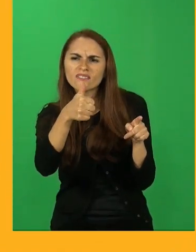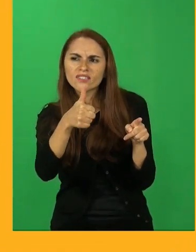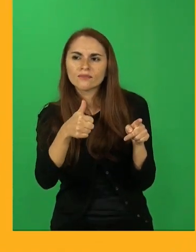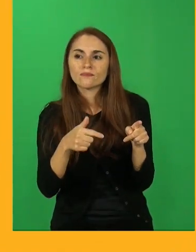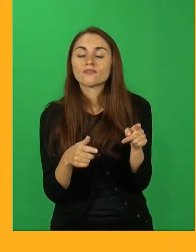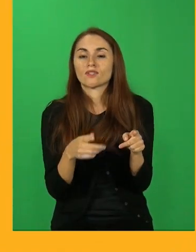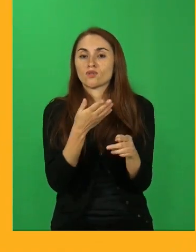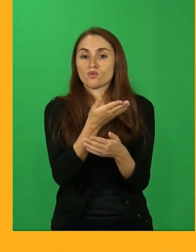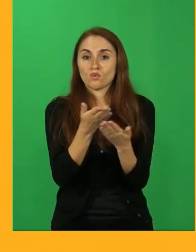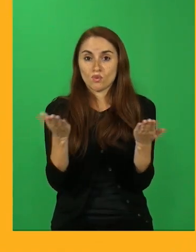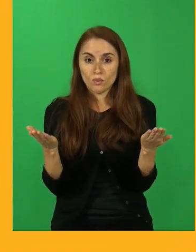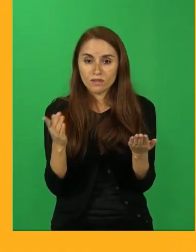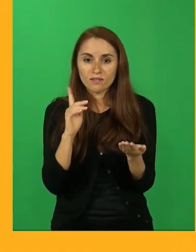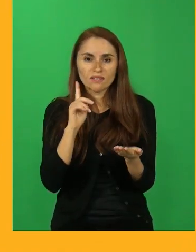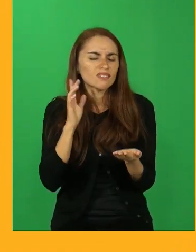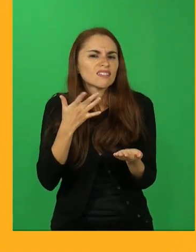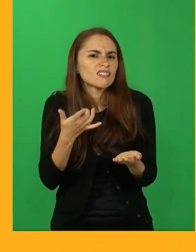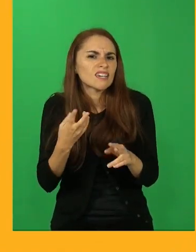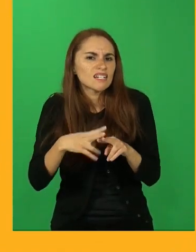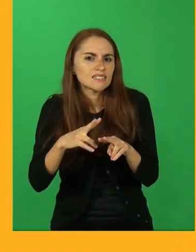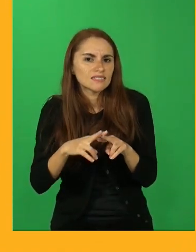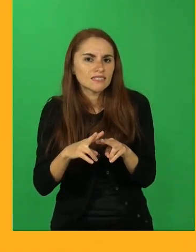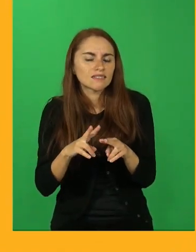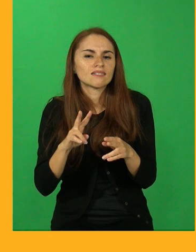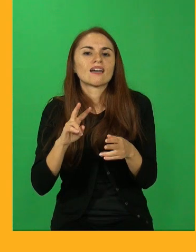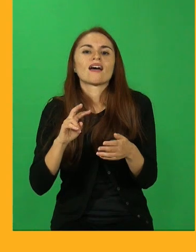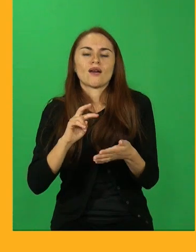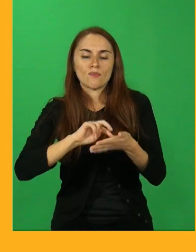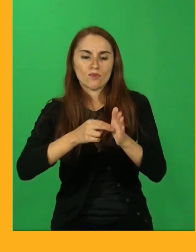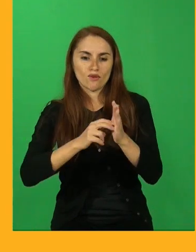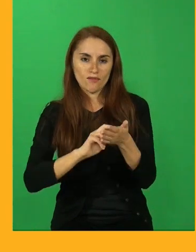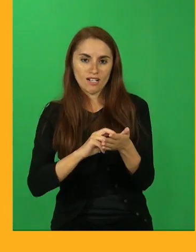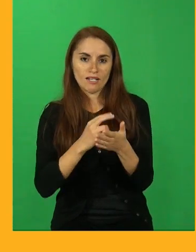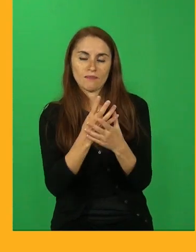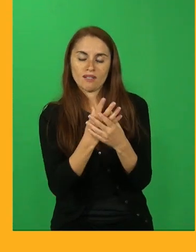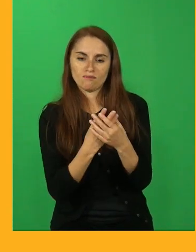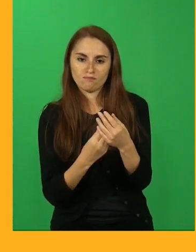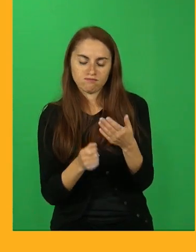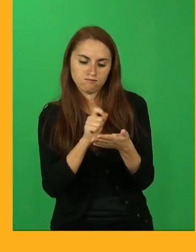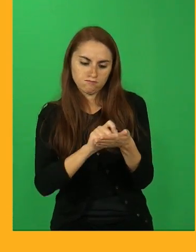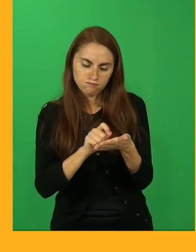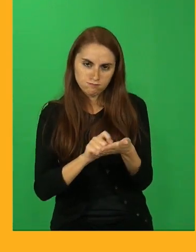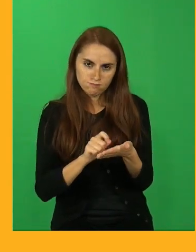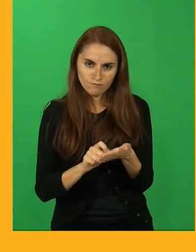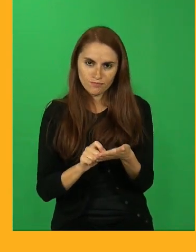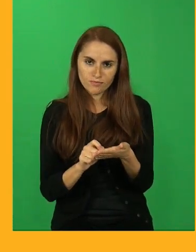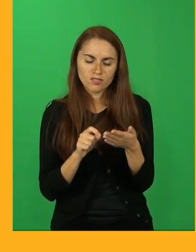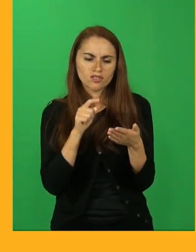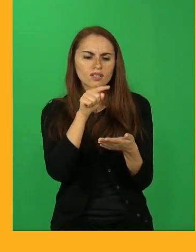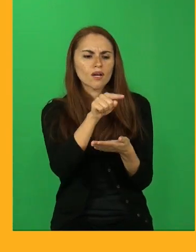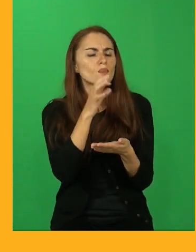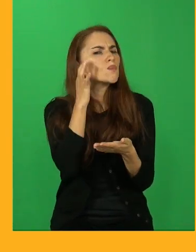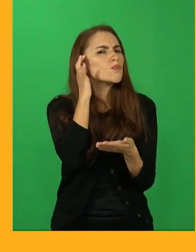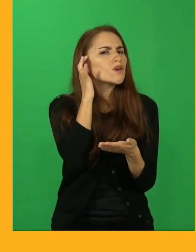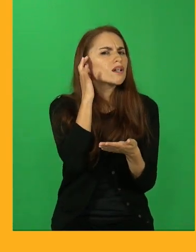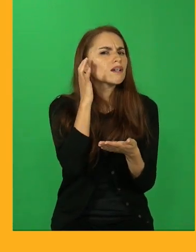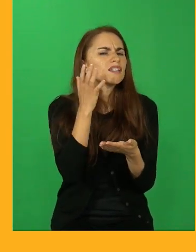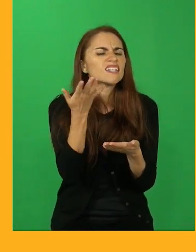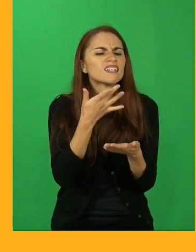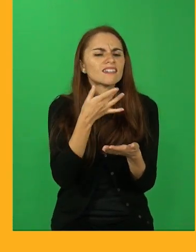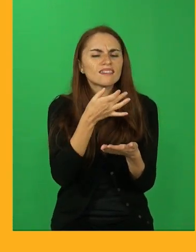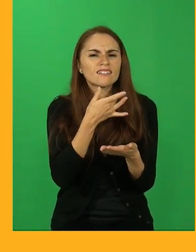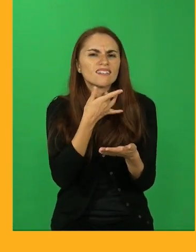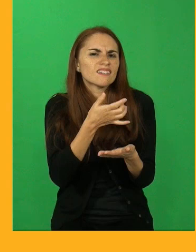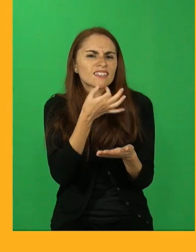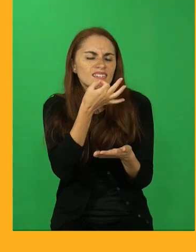es justamente resolver lo que dice Ana y lo que dice Pedro. Así que, ¿qué tienes